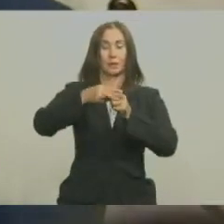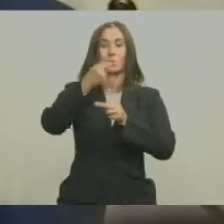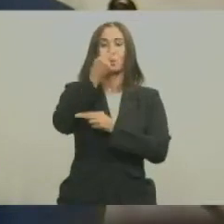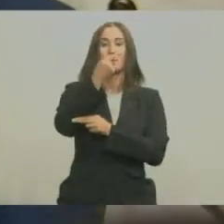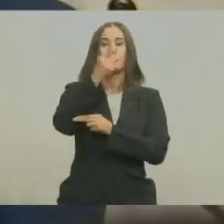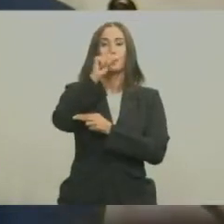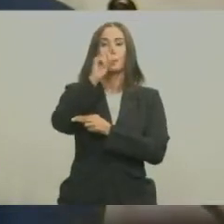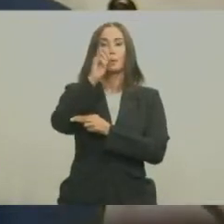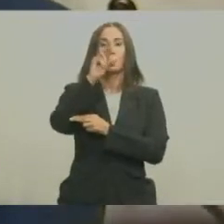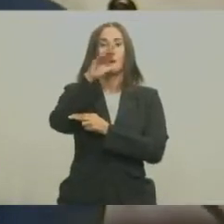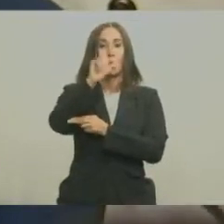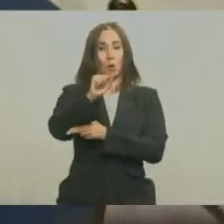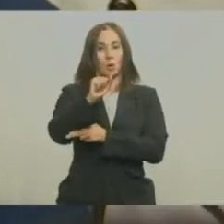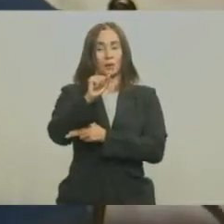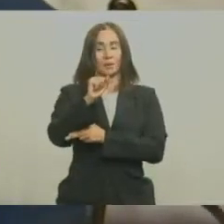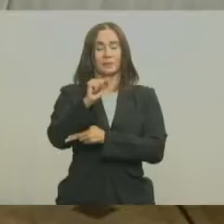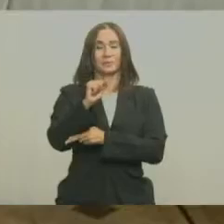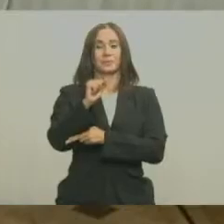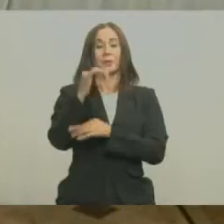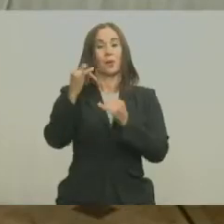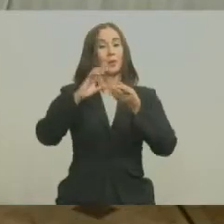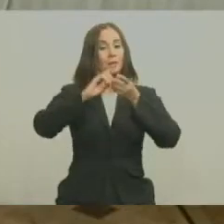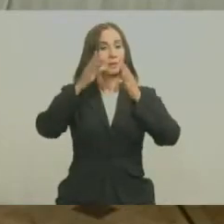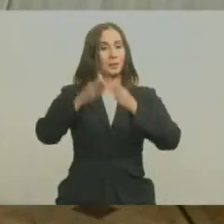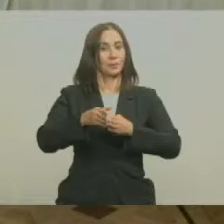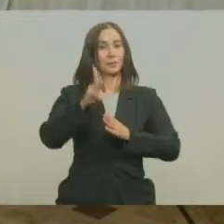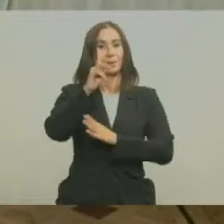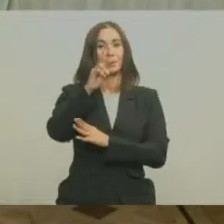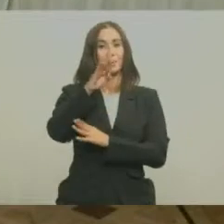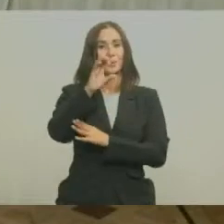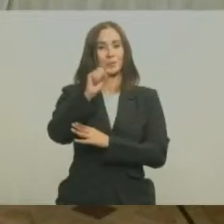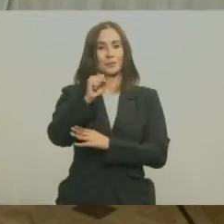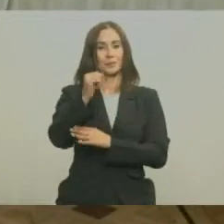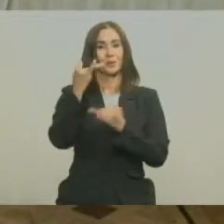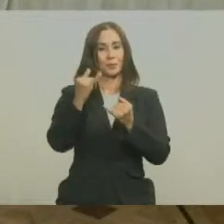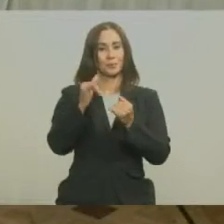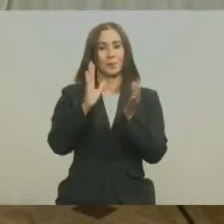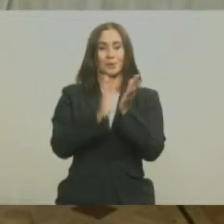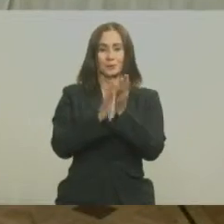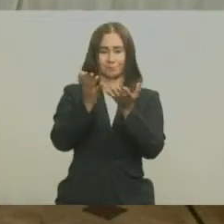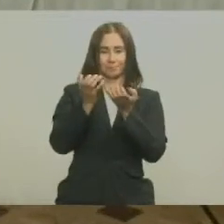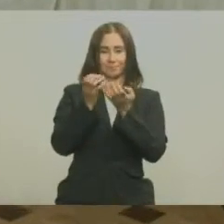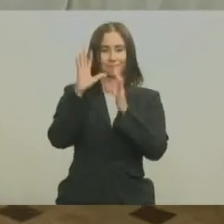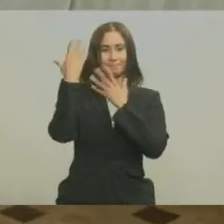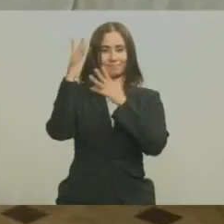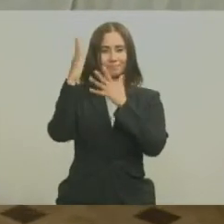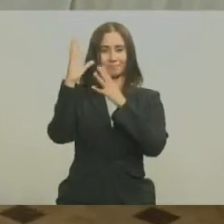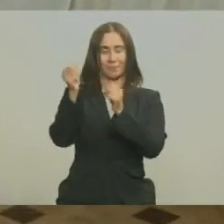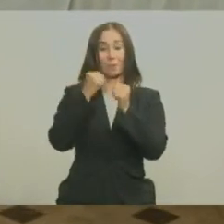hoy directora de Prosoli, para quien pido un fuerte aplauso.